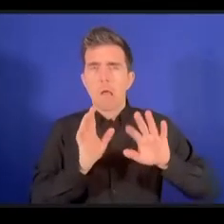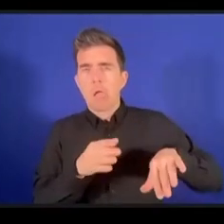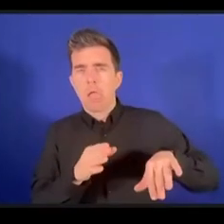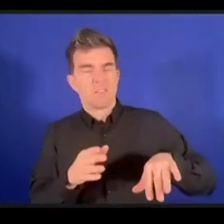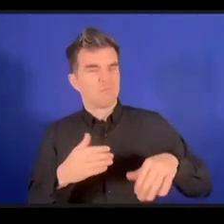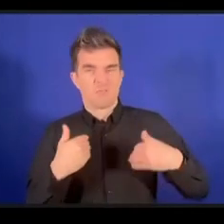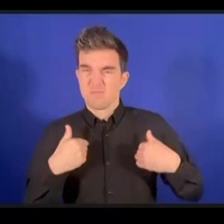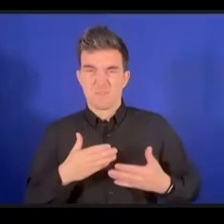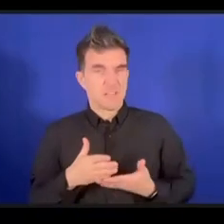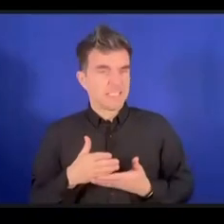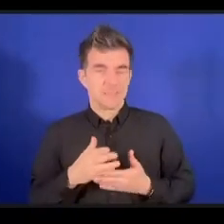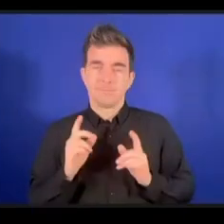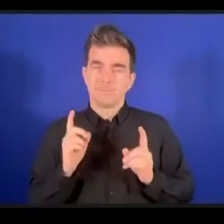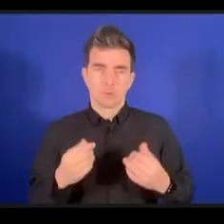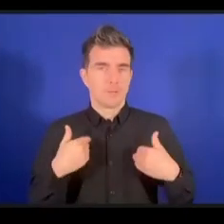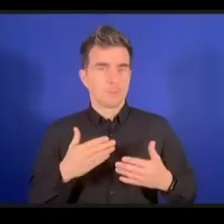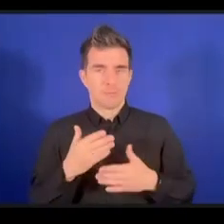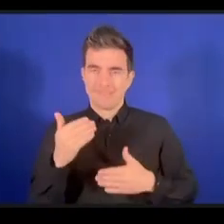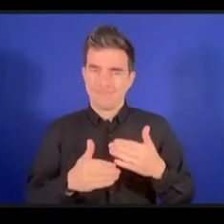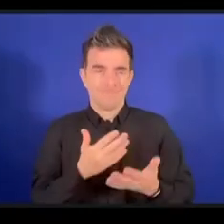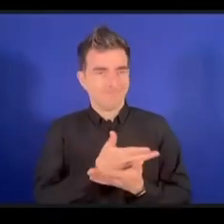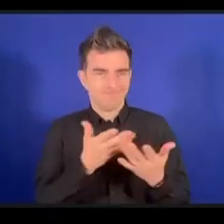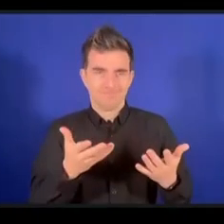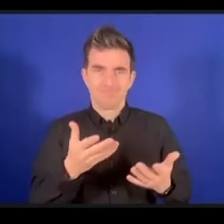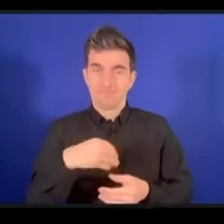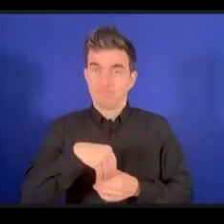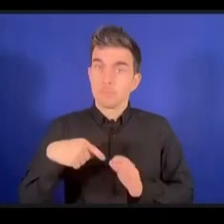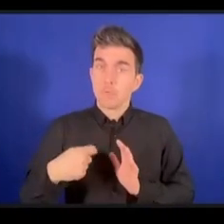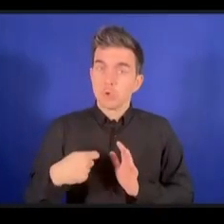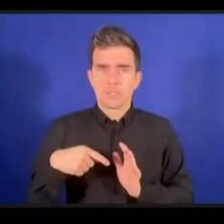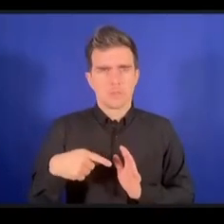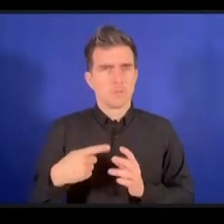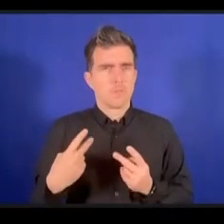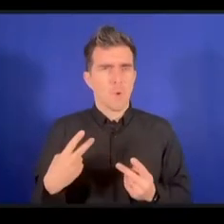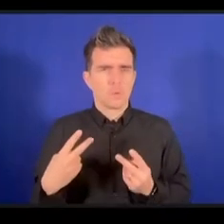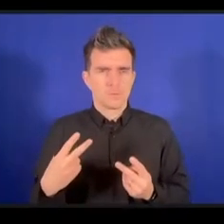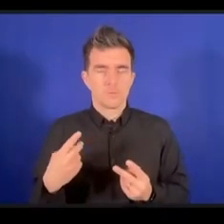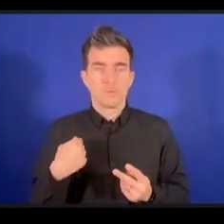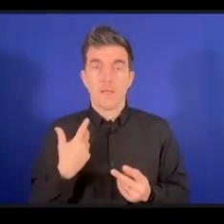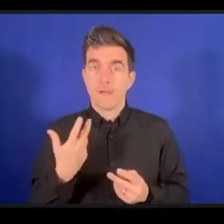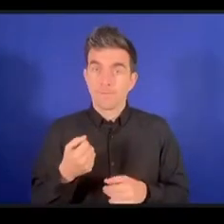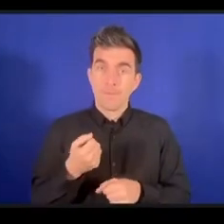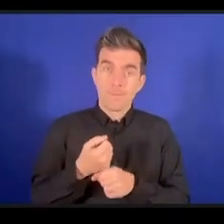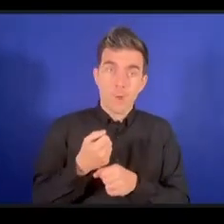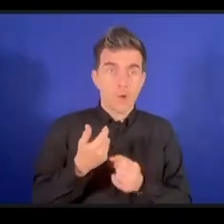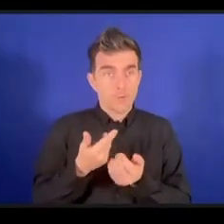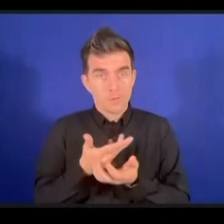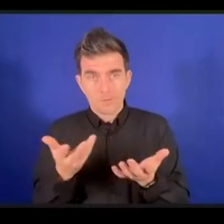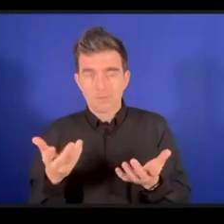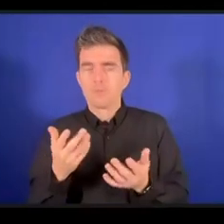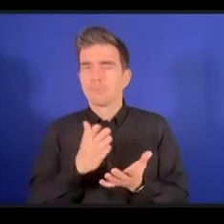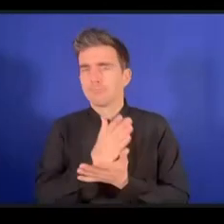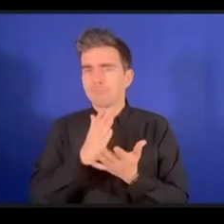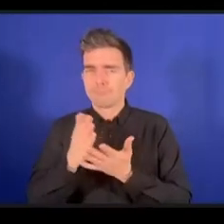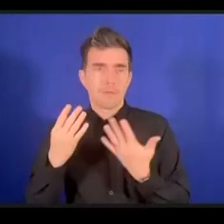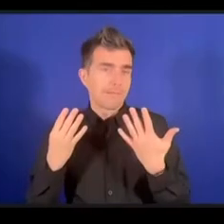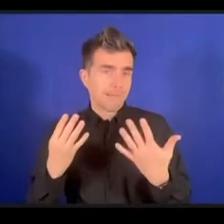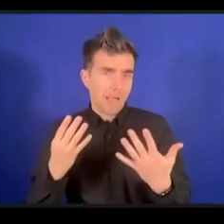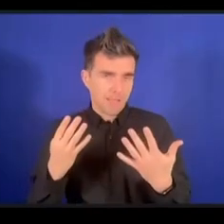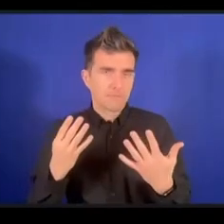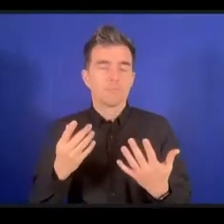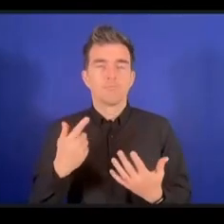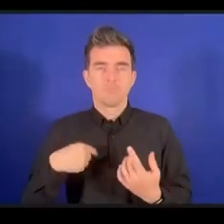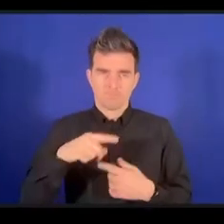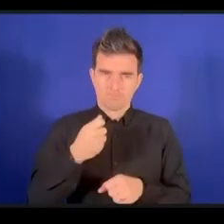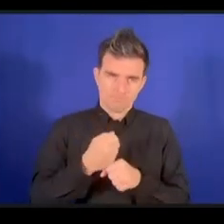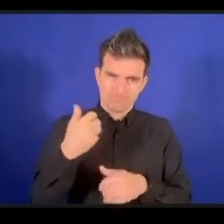en internet y esto es lo además lo prometimos queb a hacer lo prometimos el año pasado también hemos hecho un informe sobre